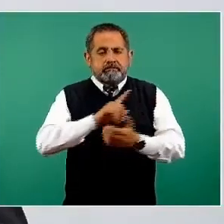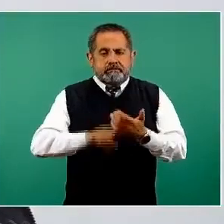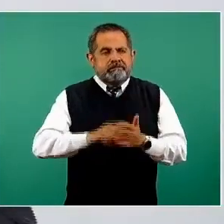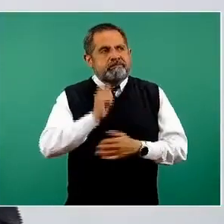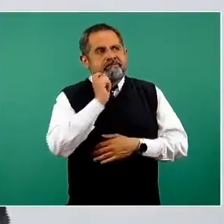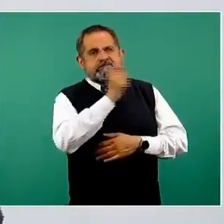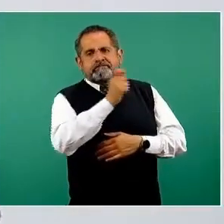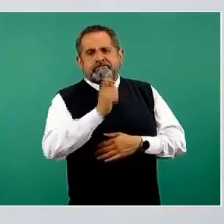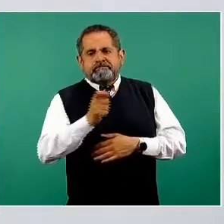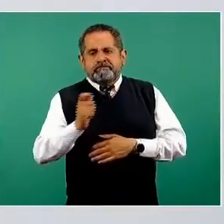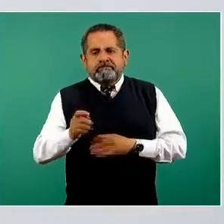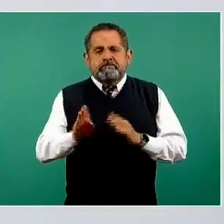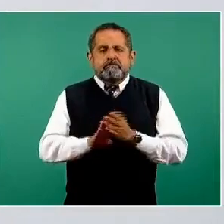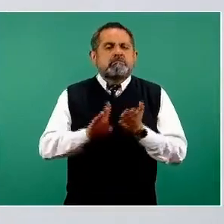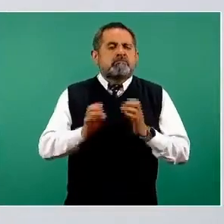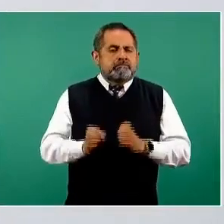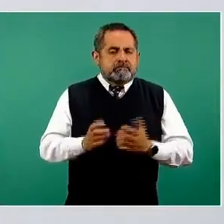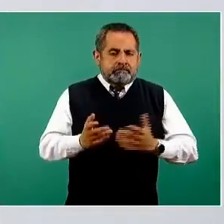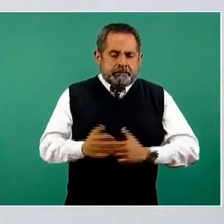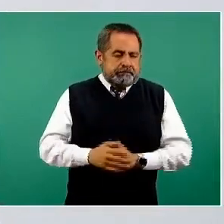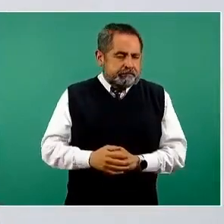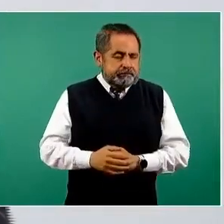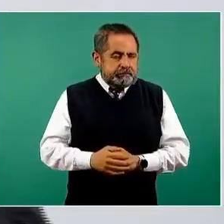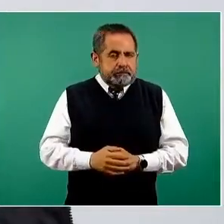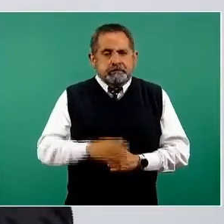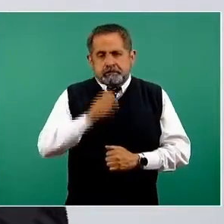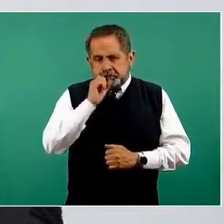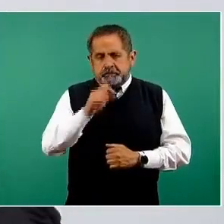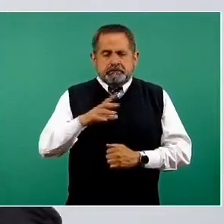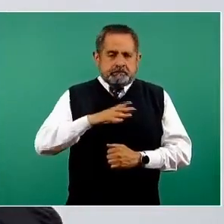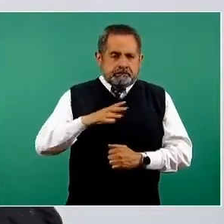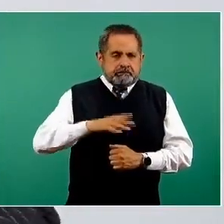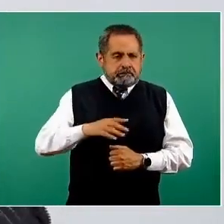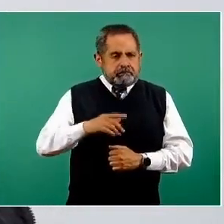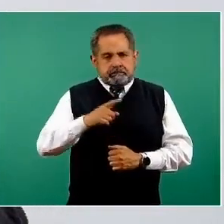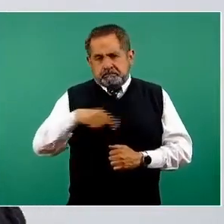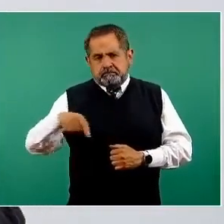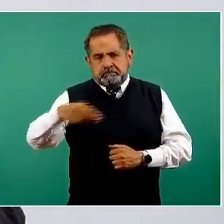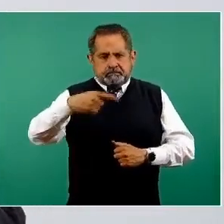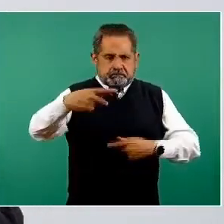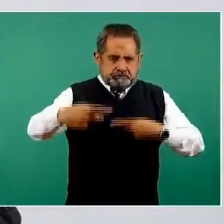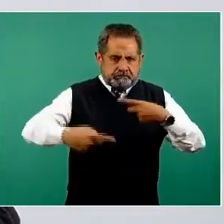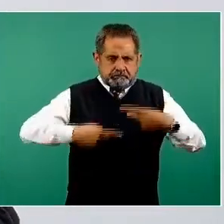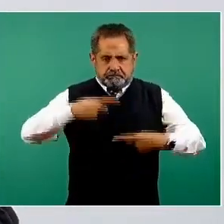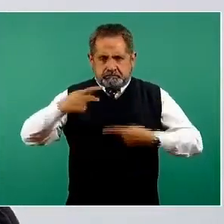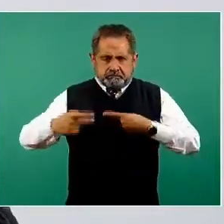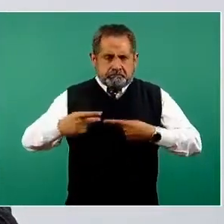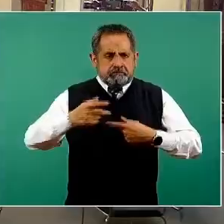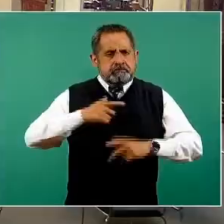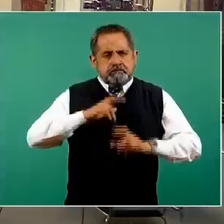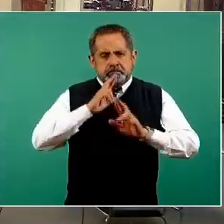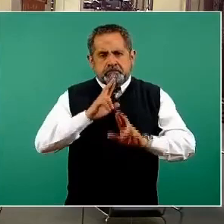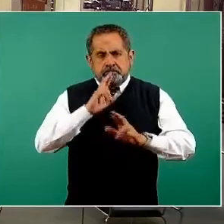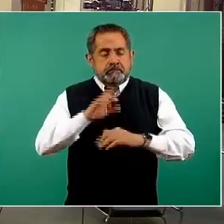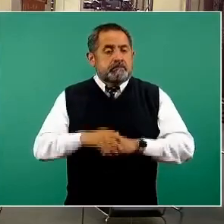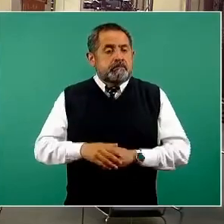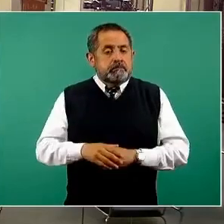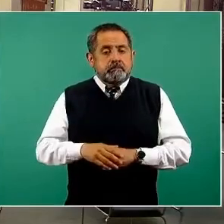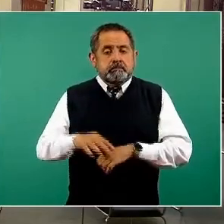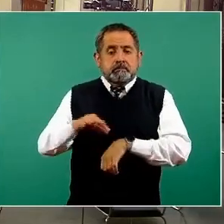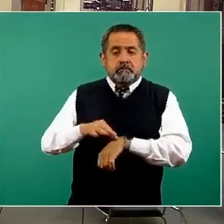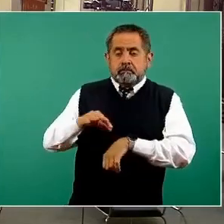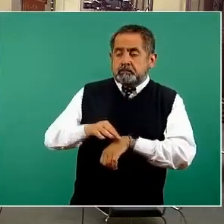entidades federativas. Y obviamente tendremos el espacio correspondiente para poder atender preguntas. El doctor